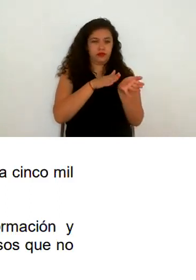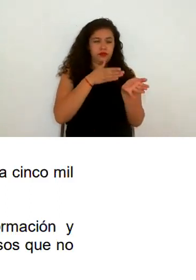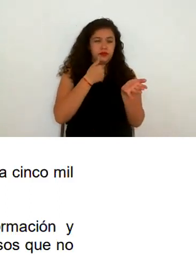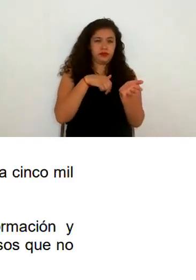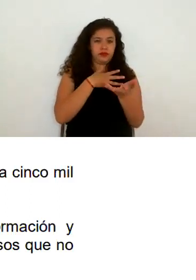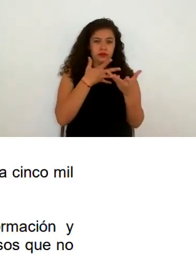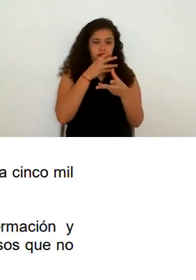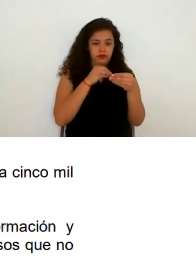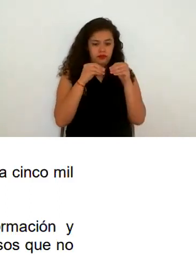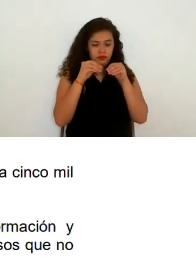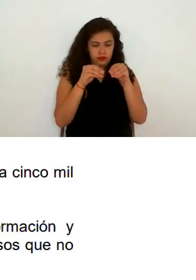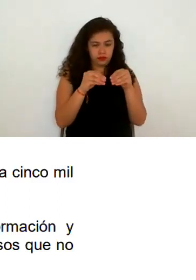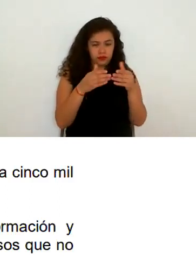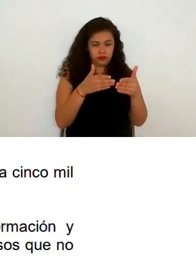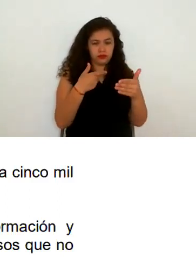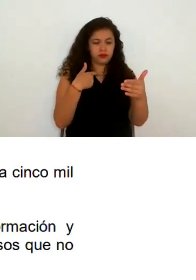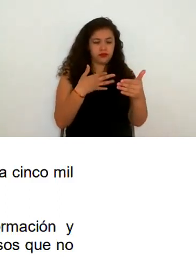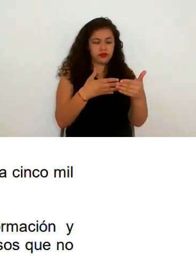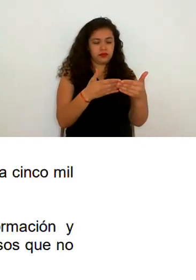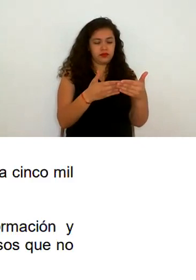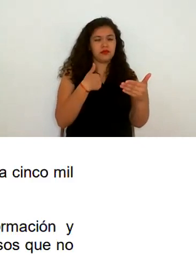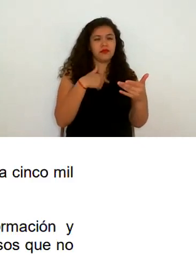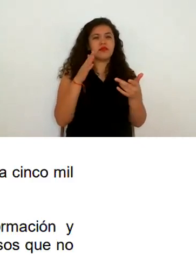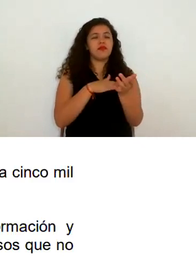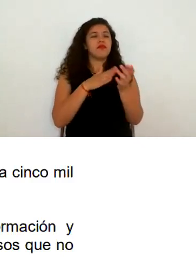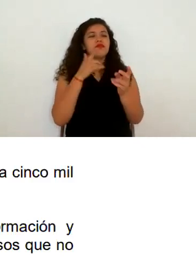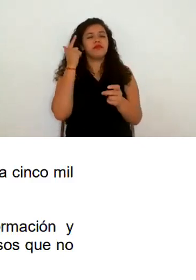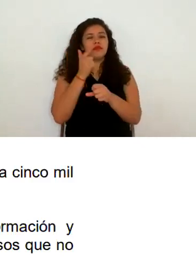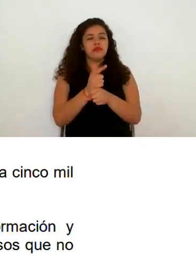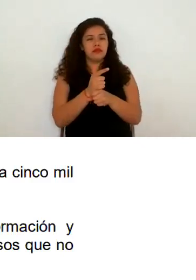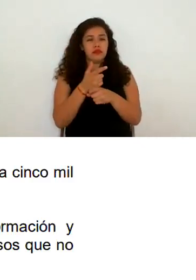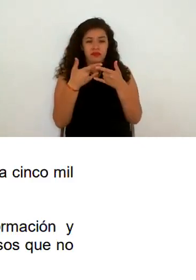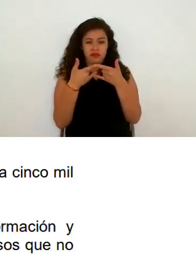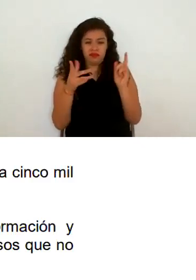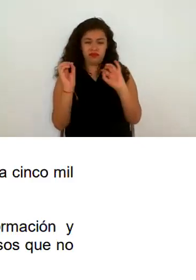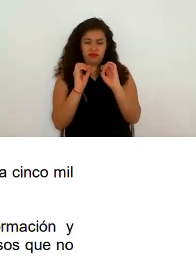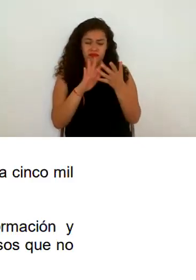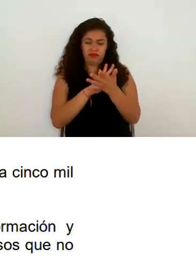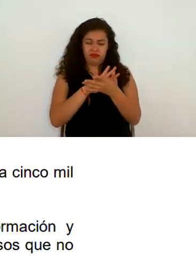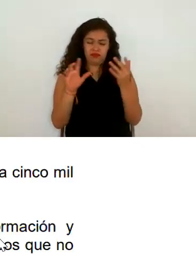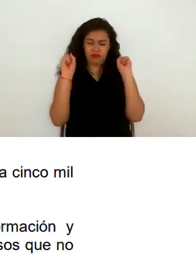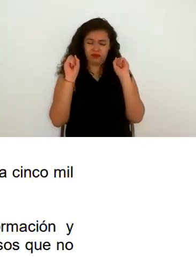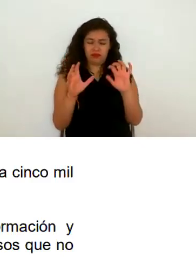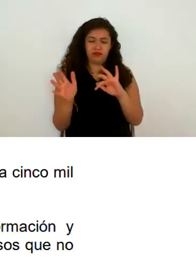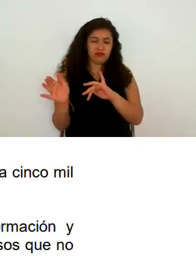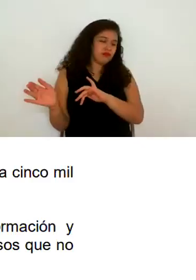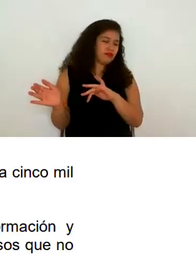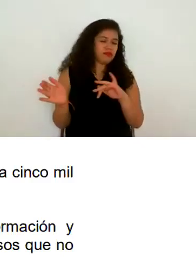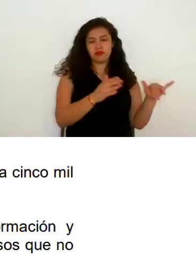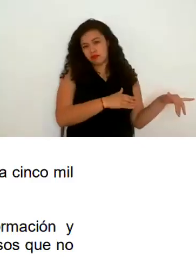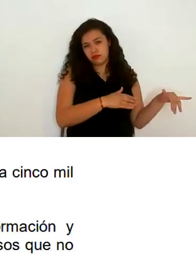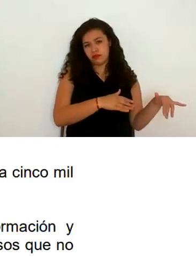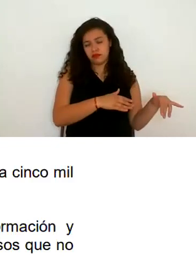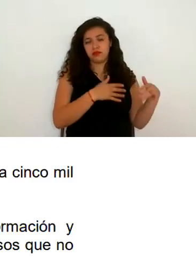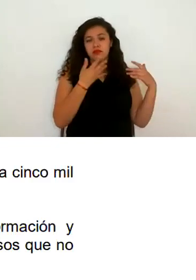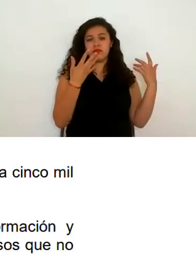generamos, pues desde su producción identificar este documento no es histórico, este documento es administrativo y que en su